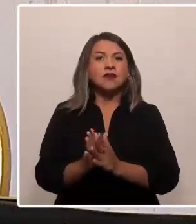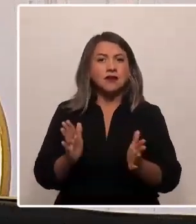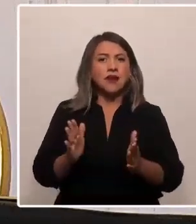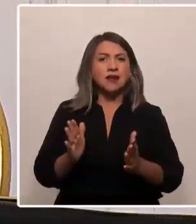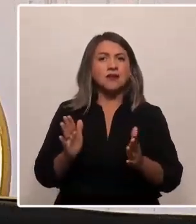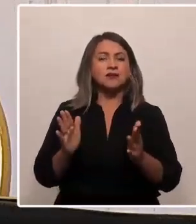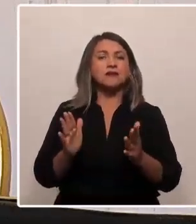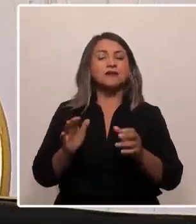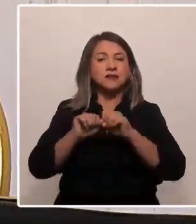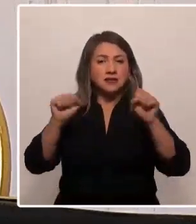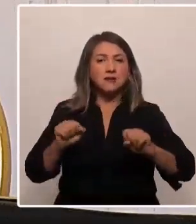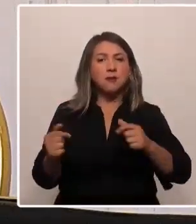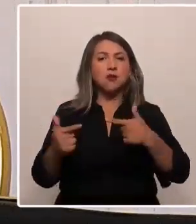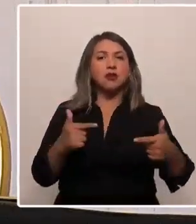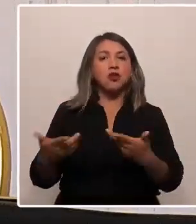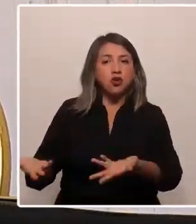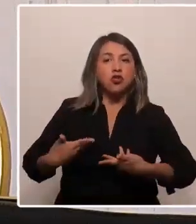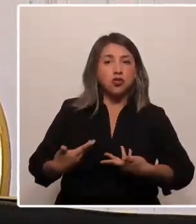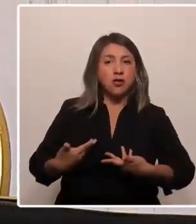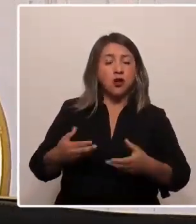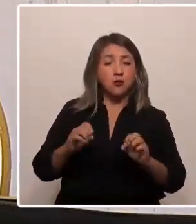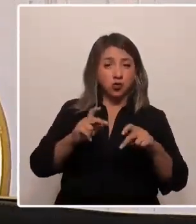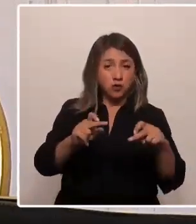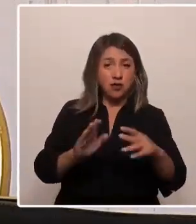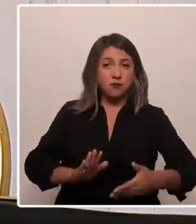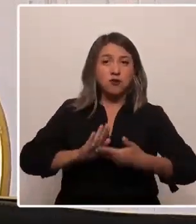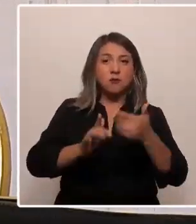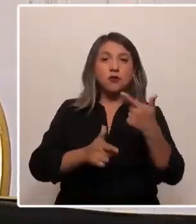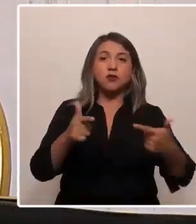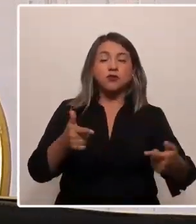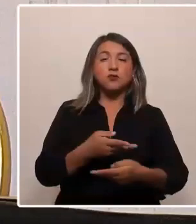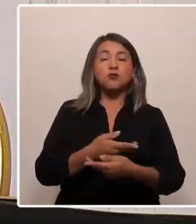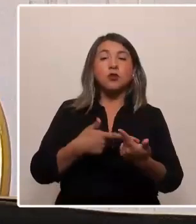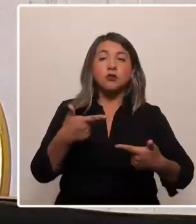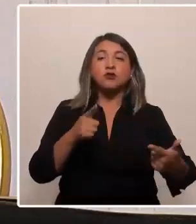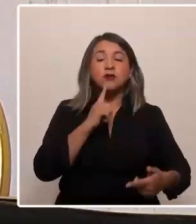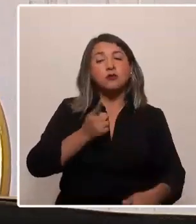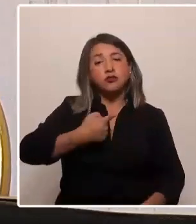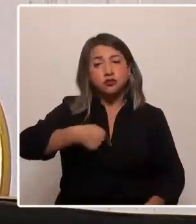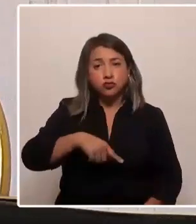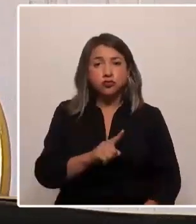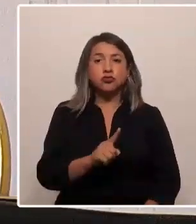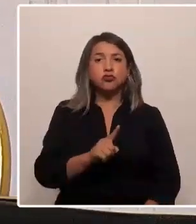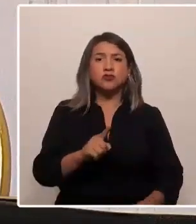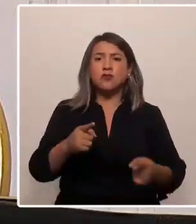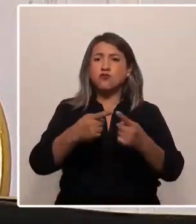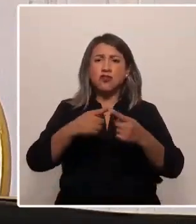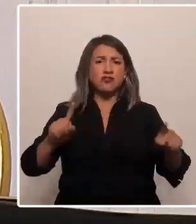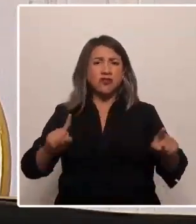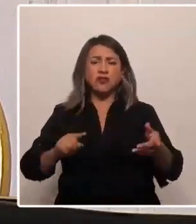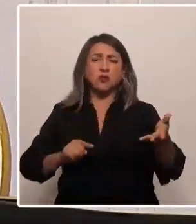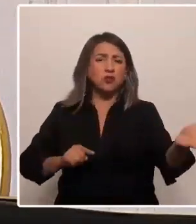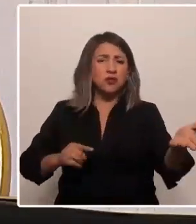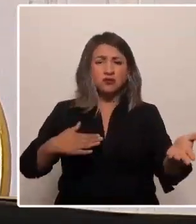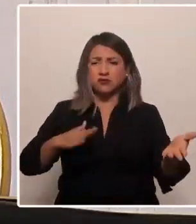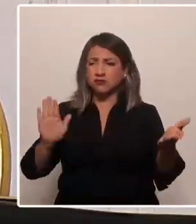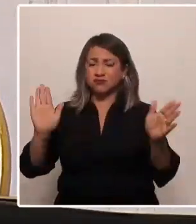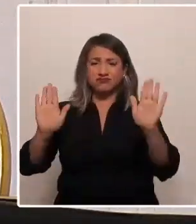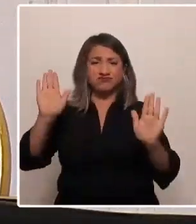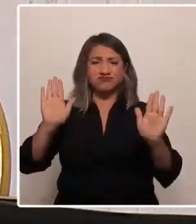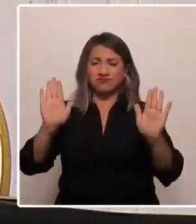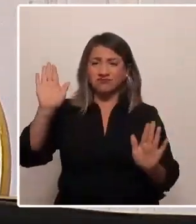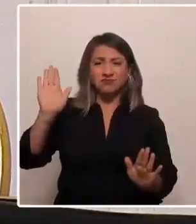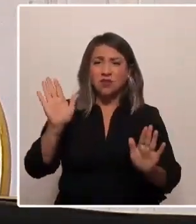político nuestro que nos ofrece la oportunidad además de mostrar el proyecto político que tenemos, radicalmente distinto al de ustedes, que no hace de un